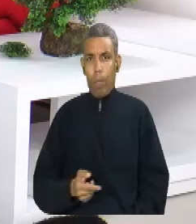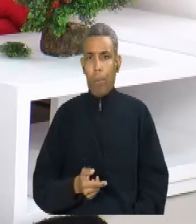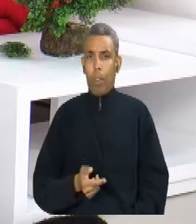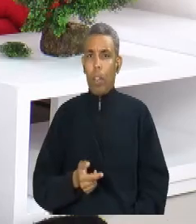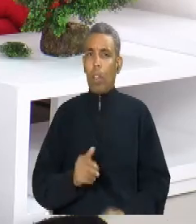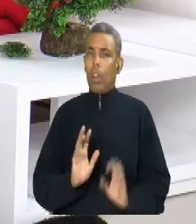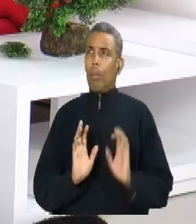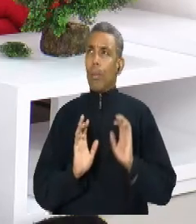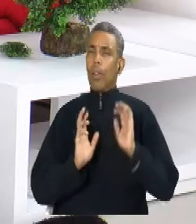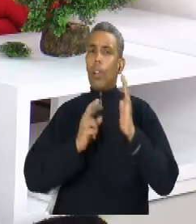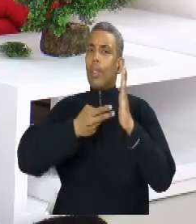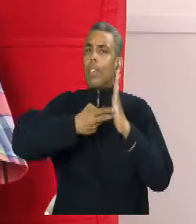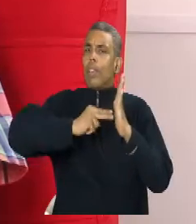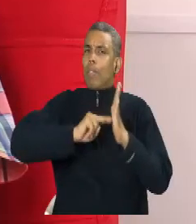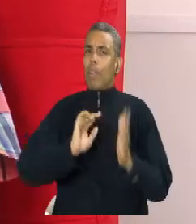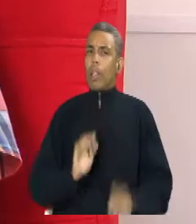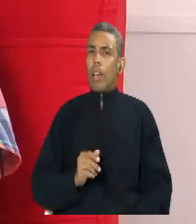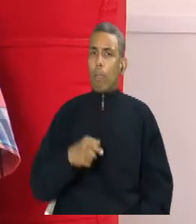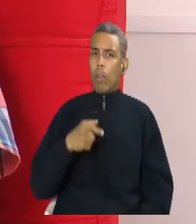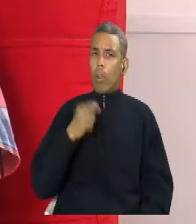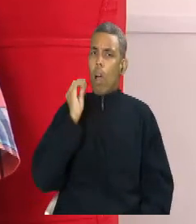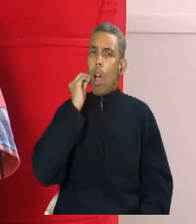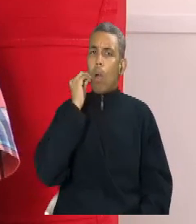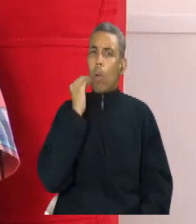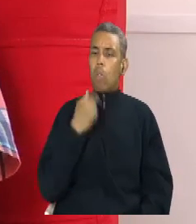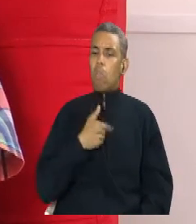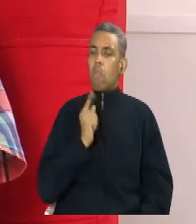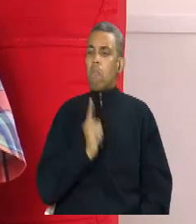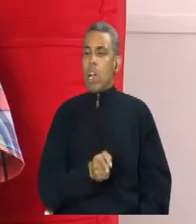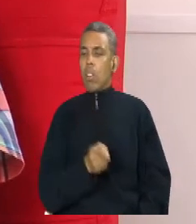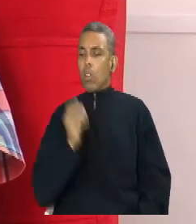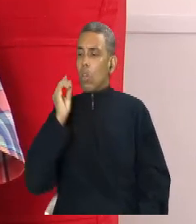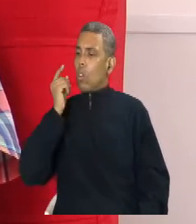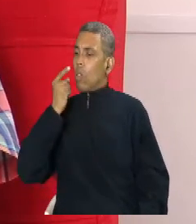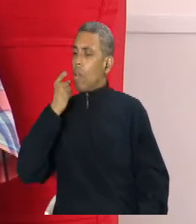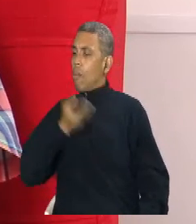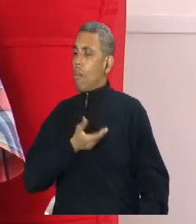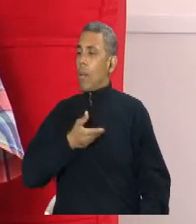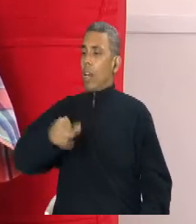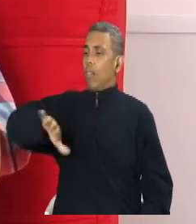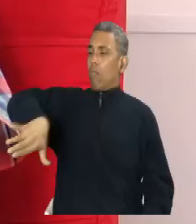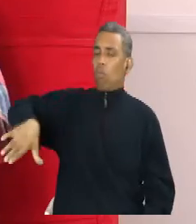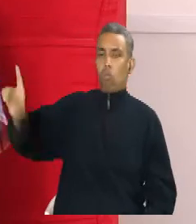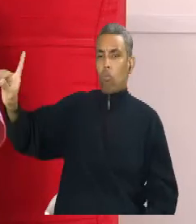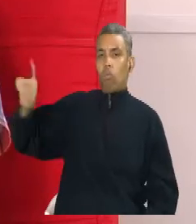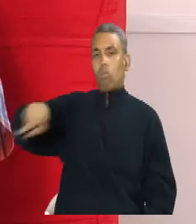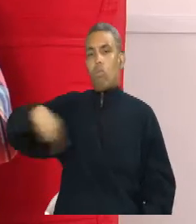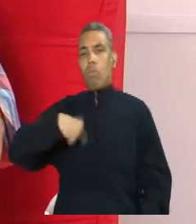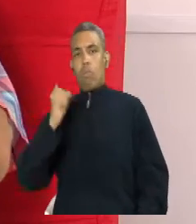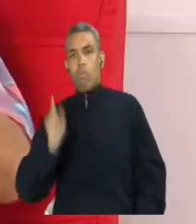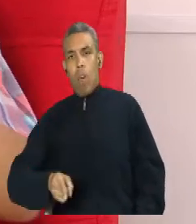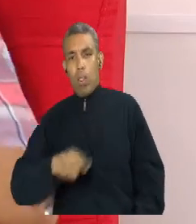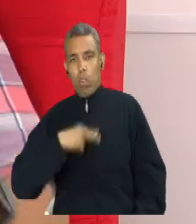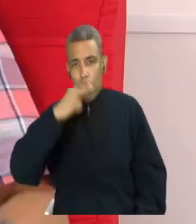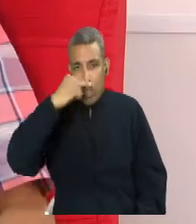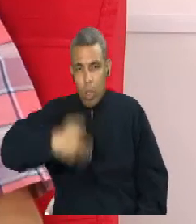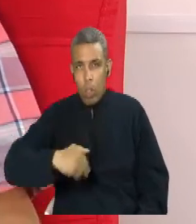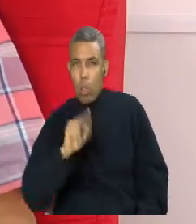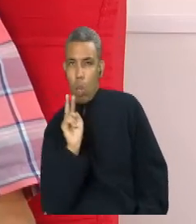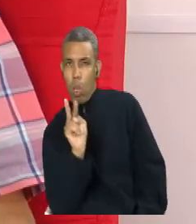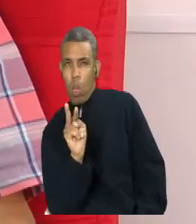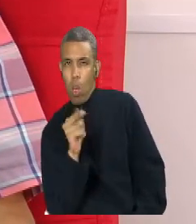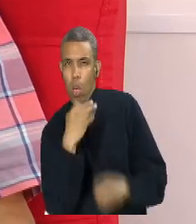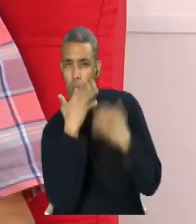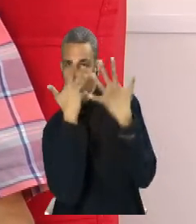la obra y poniéndose en el papel de bueno los abuelos si los los tíos cualquier otra cosa